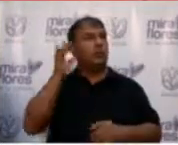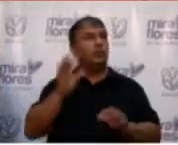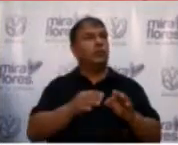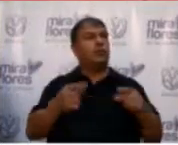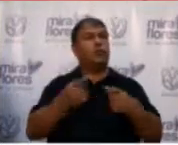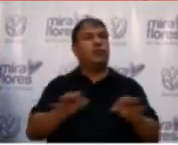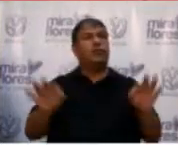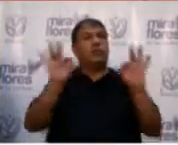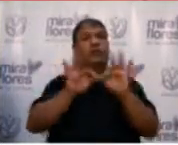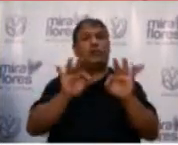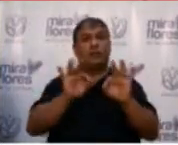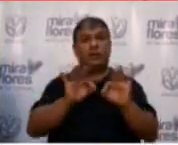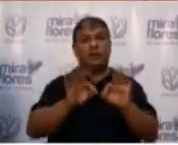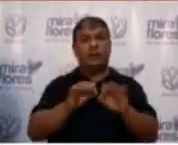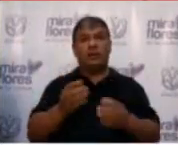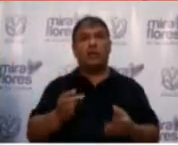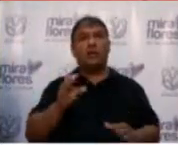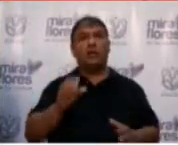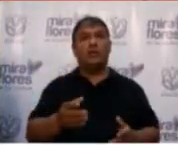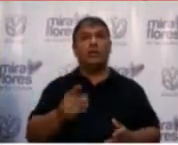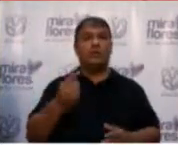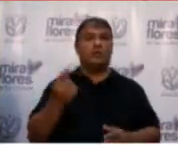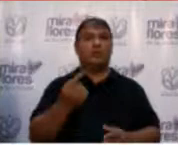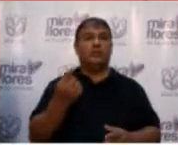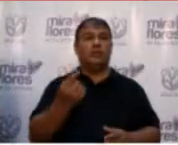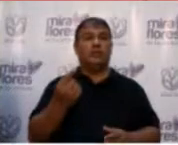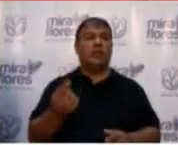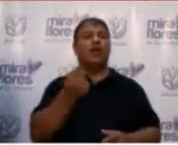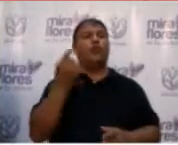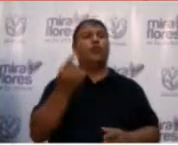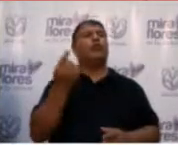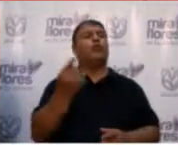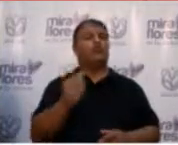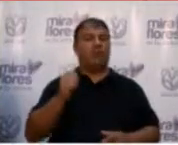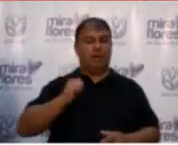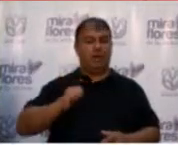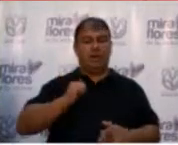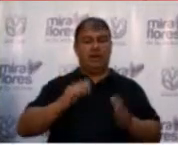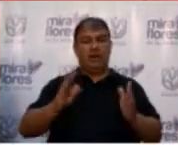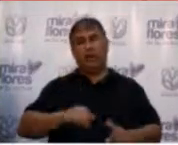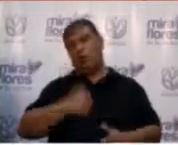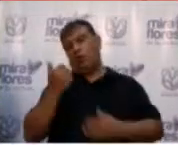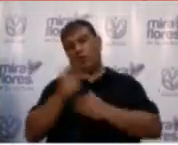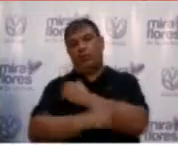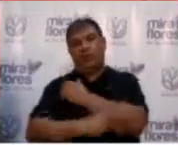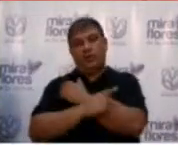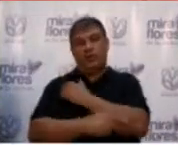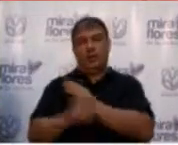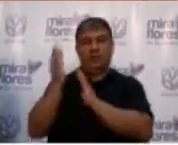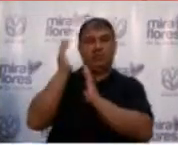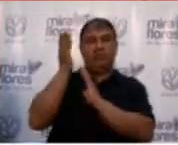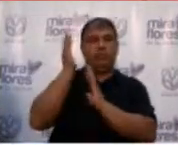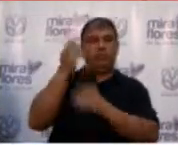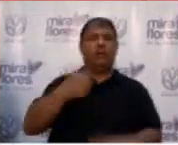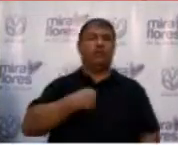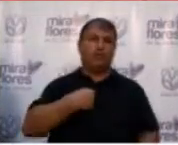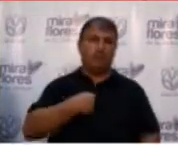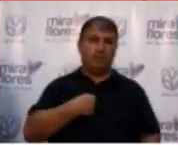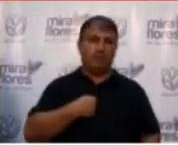muchísimo. En este caso, solamente el único alcalde extranjero que expuso fui